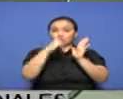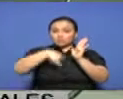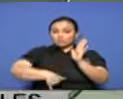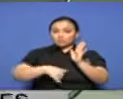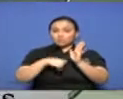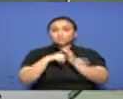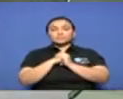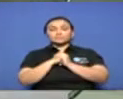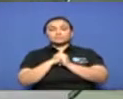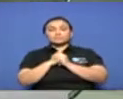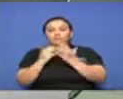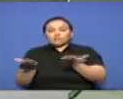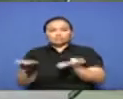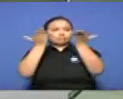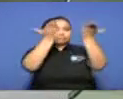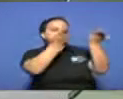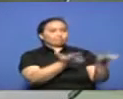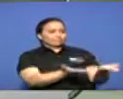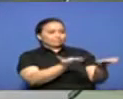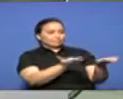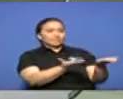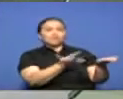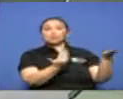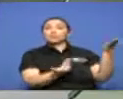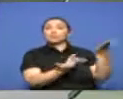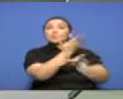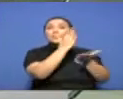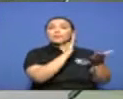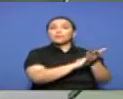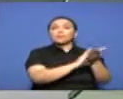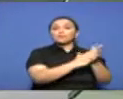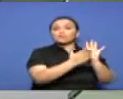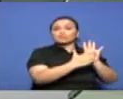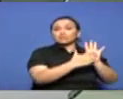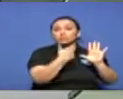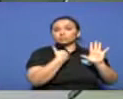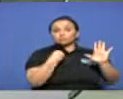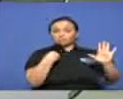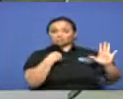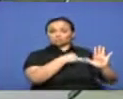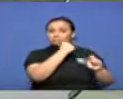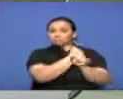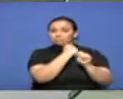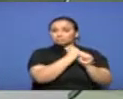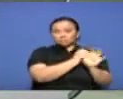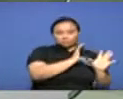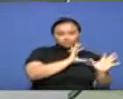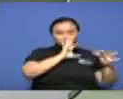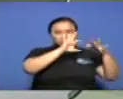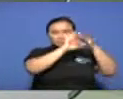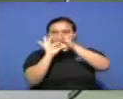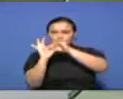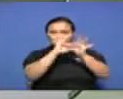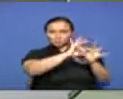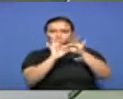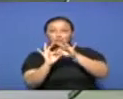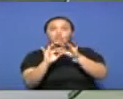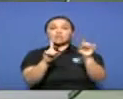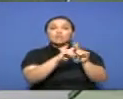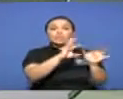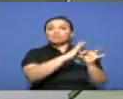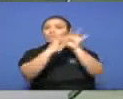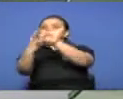llegar a lo que sería una base de datos que maneja el ministerio de trabajo y busca el anclaje precisamente con el sector privado sector